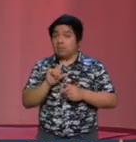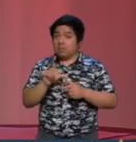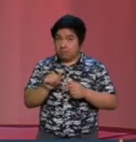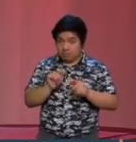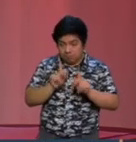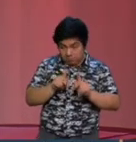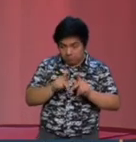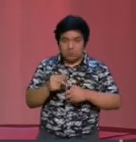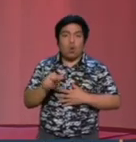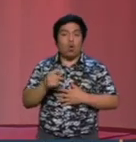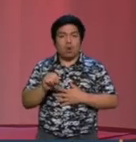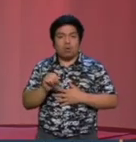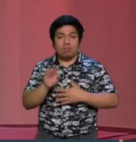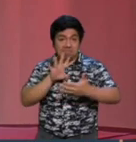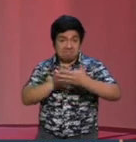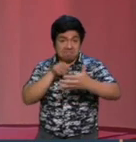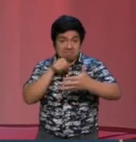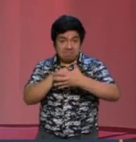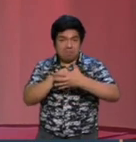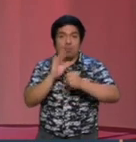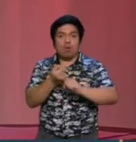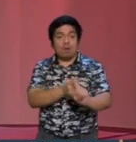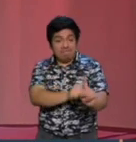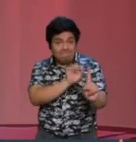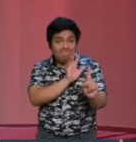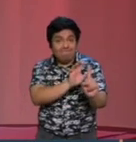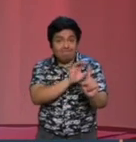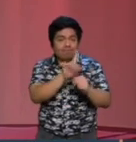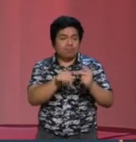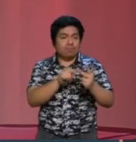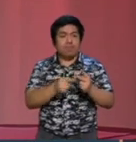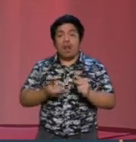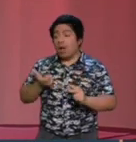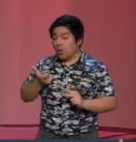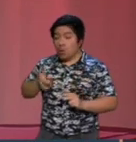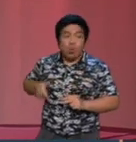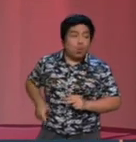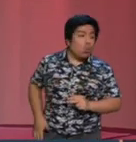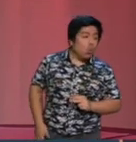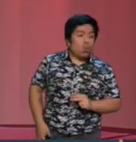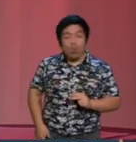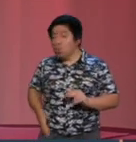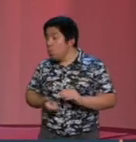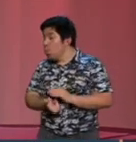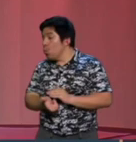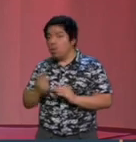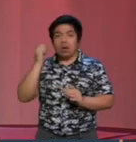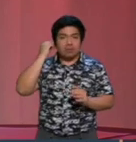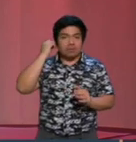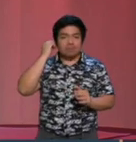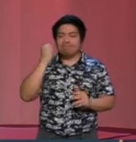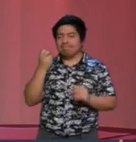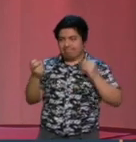Hugo Bello, que está preso por extorsión, por desvíos multimillonarios, ustedes están organizando. A eso justo me